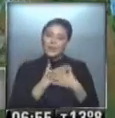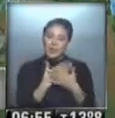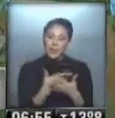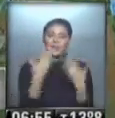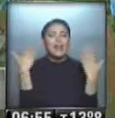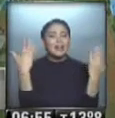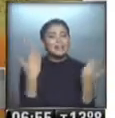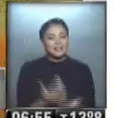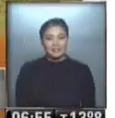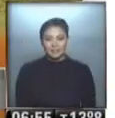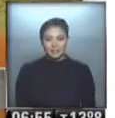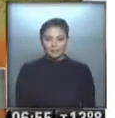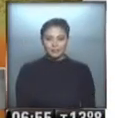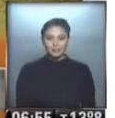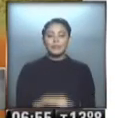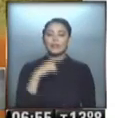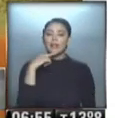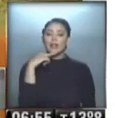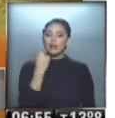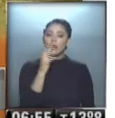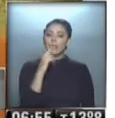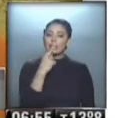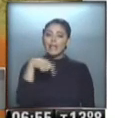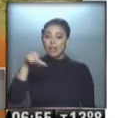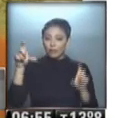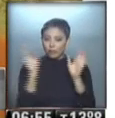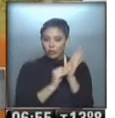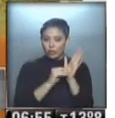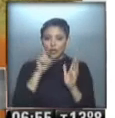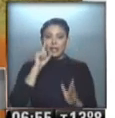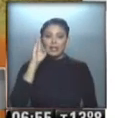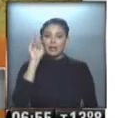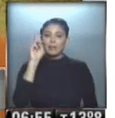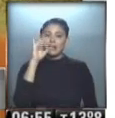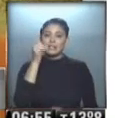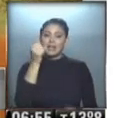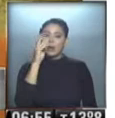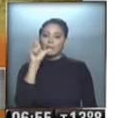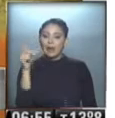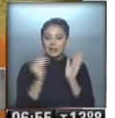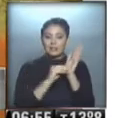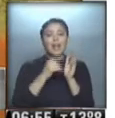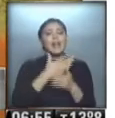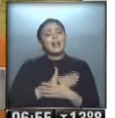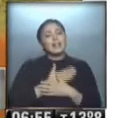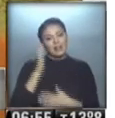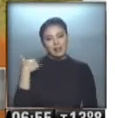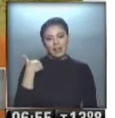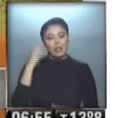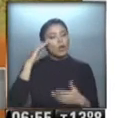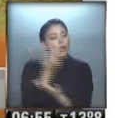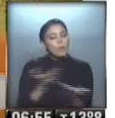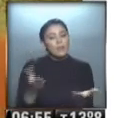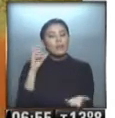amores. Felicidad. Felicidad, felicidad. Y esta viene con foto. Ibarzábal Teresa, querida Nadia, comparto la foto de la estación